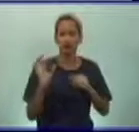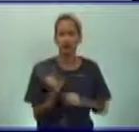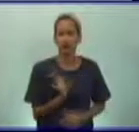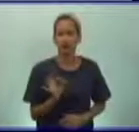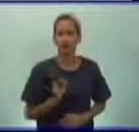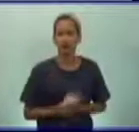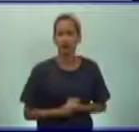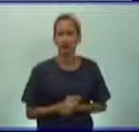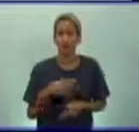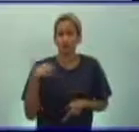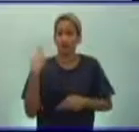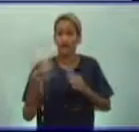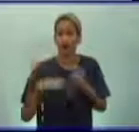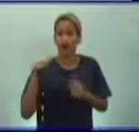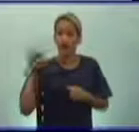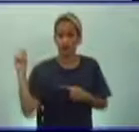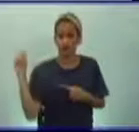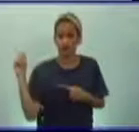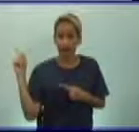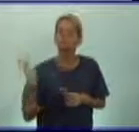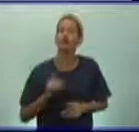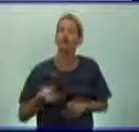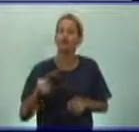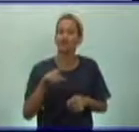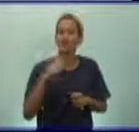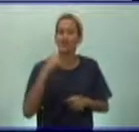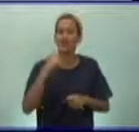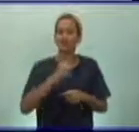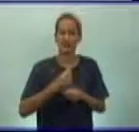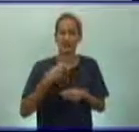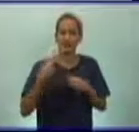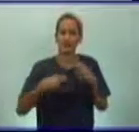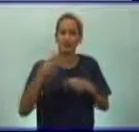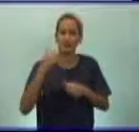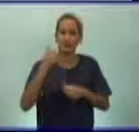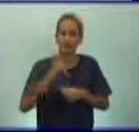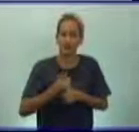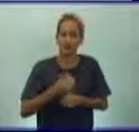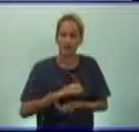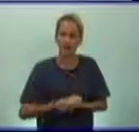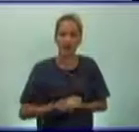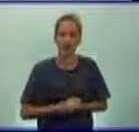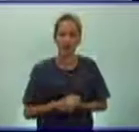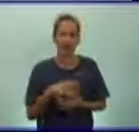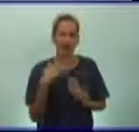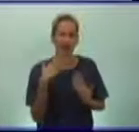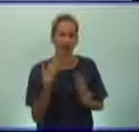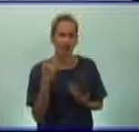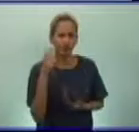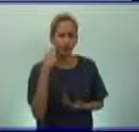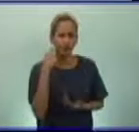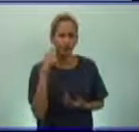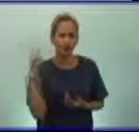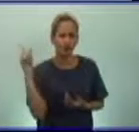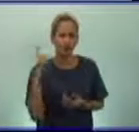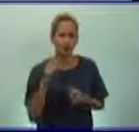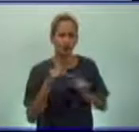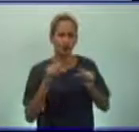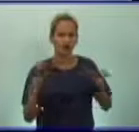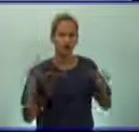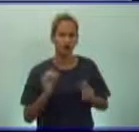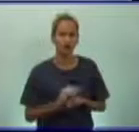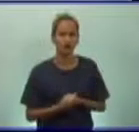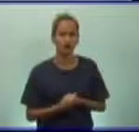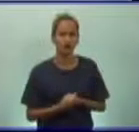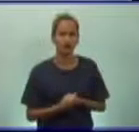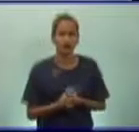así, trabajaron correctamente. ¿Cómo las reconocieron estas oraciones?